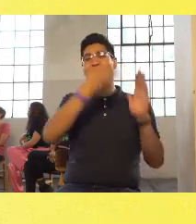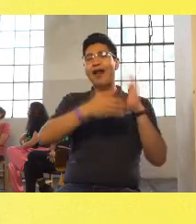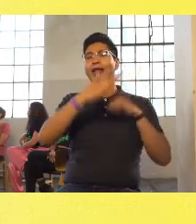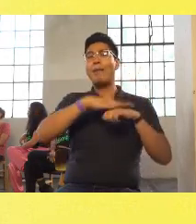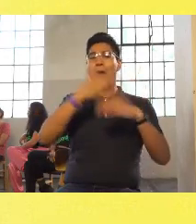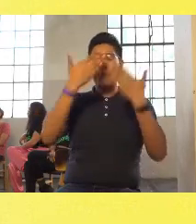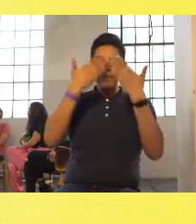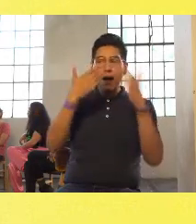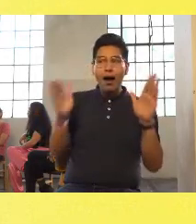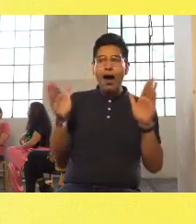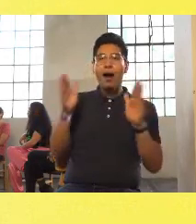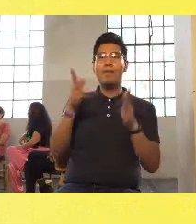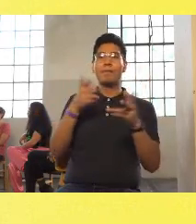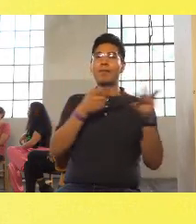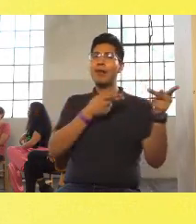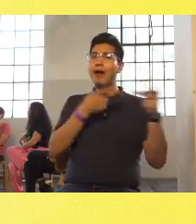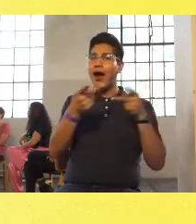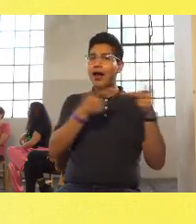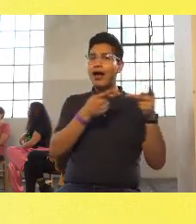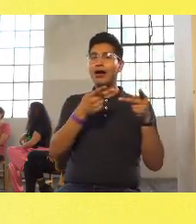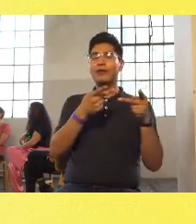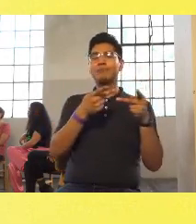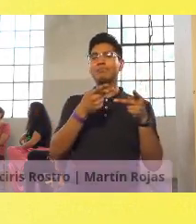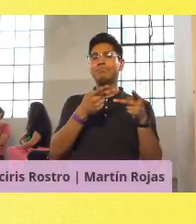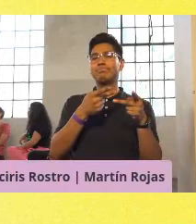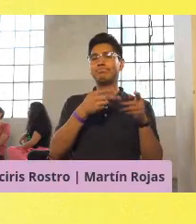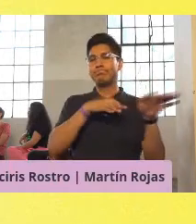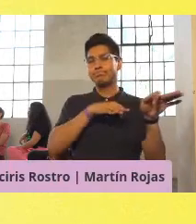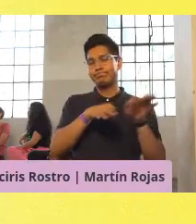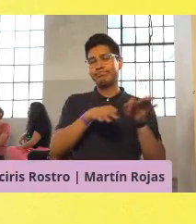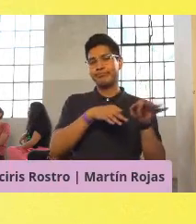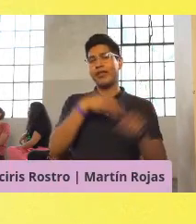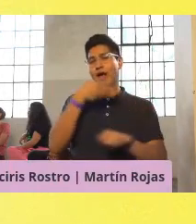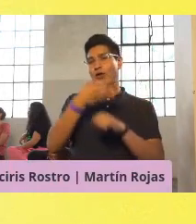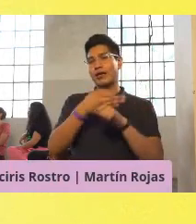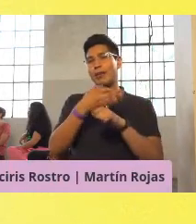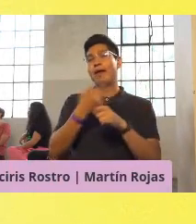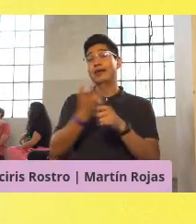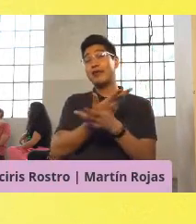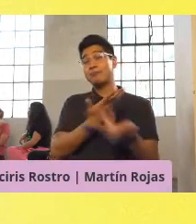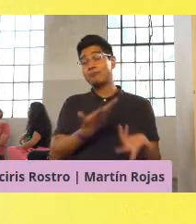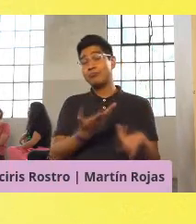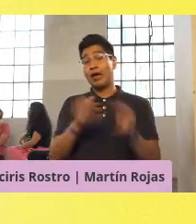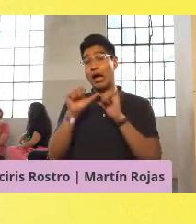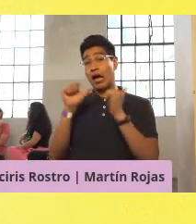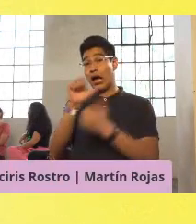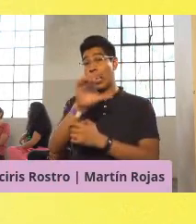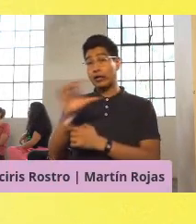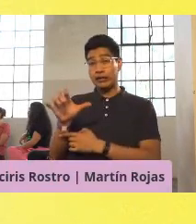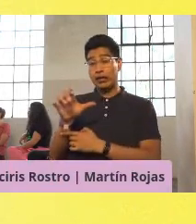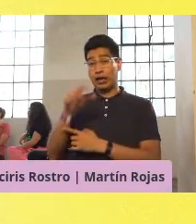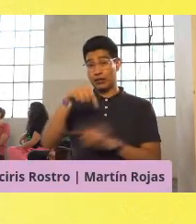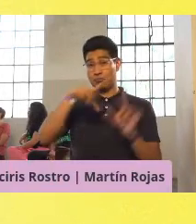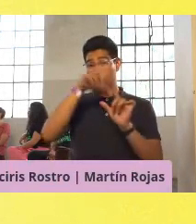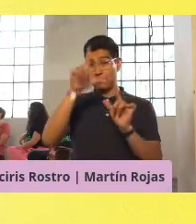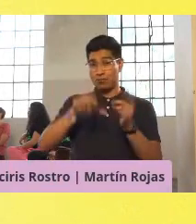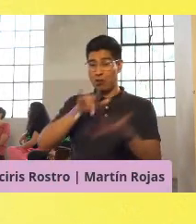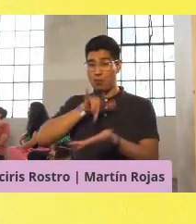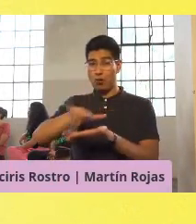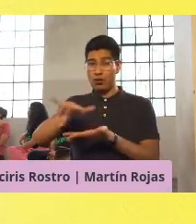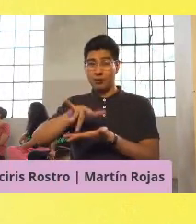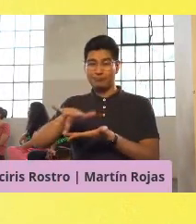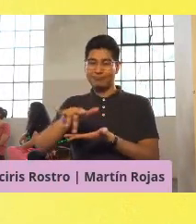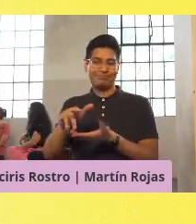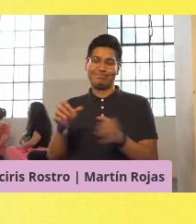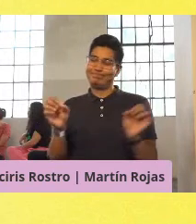hacerlo y bueno, en este momento particular de la historia es un ambiente muy árido para las asociaciones civiles en el país, ¿no? Entonces también habrá que